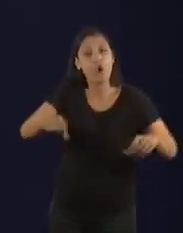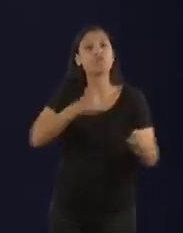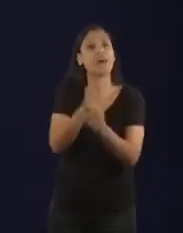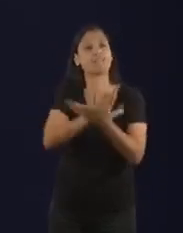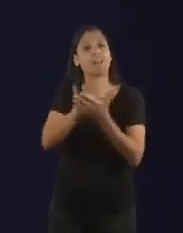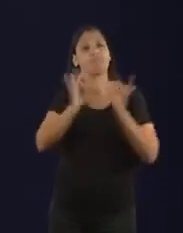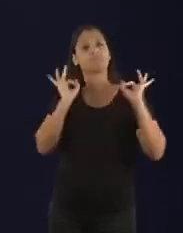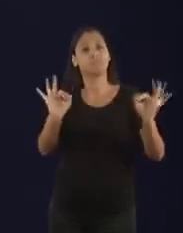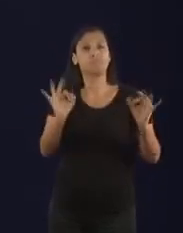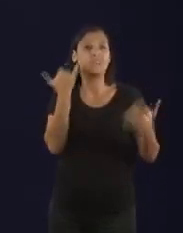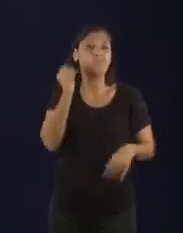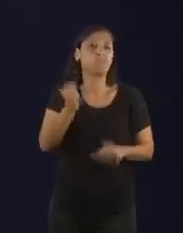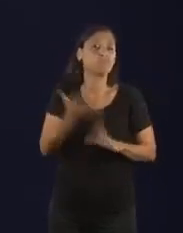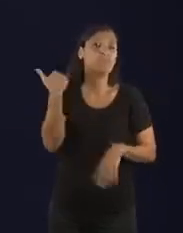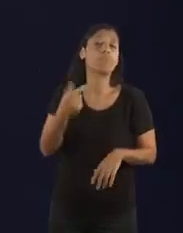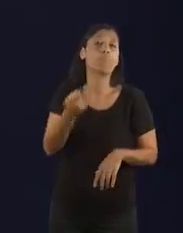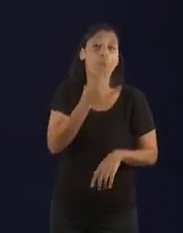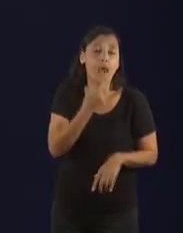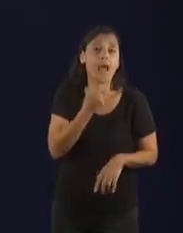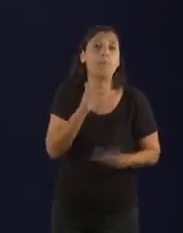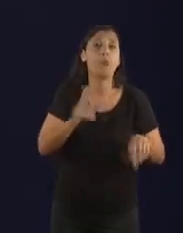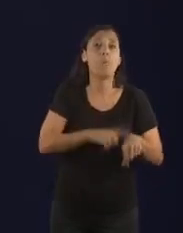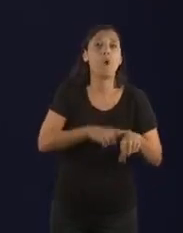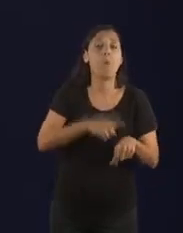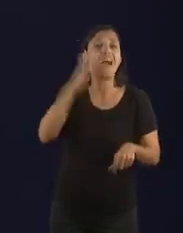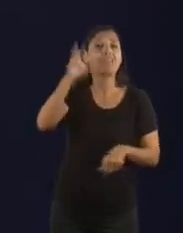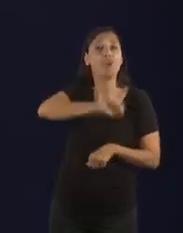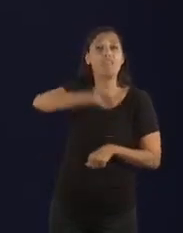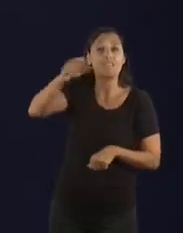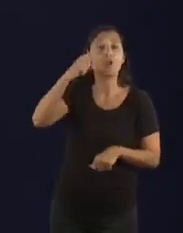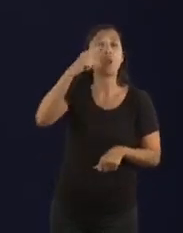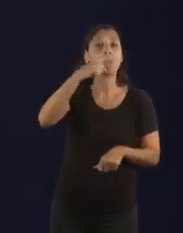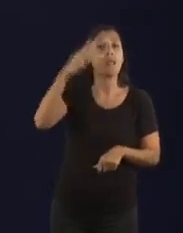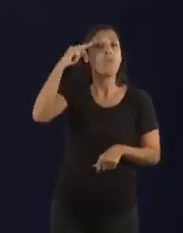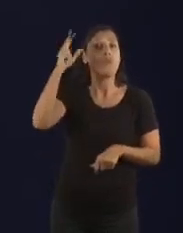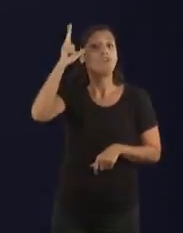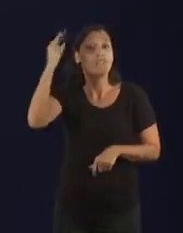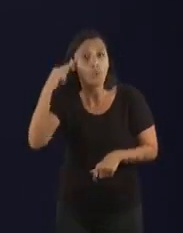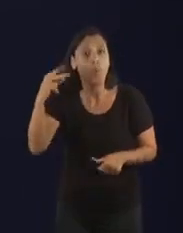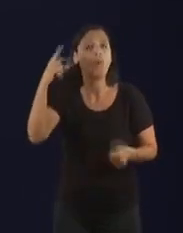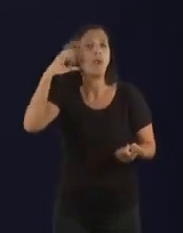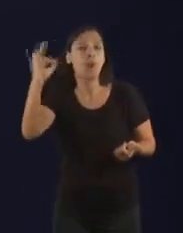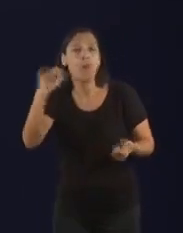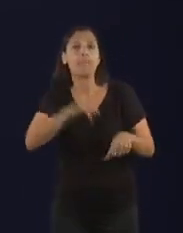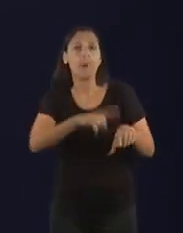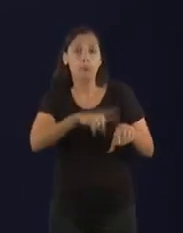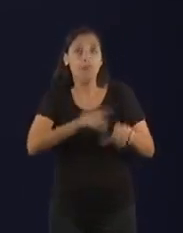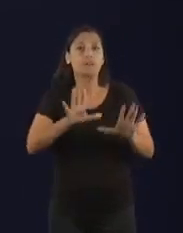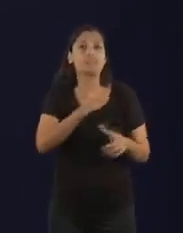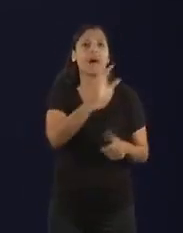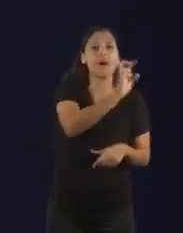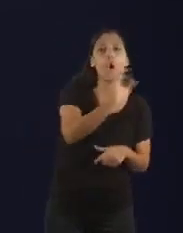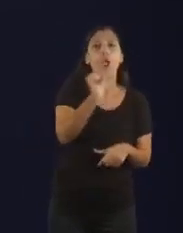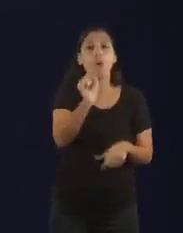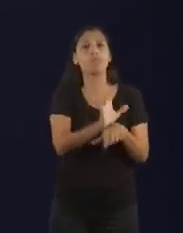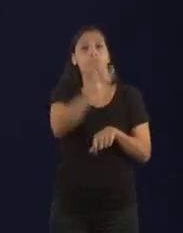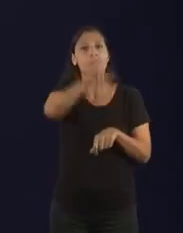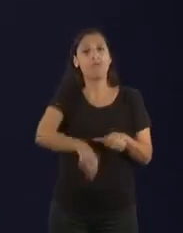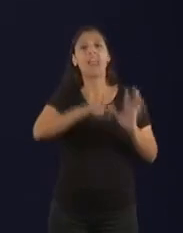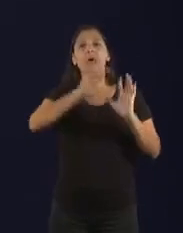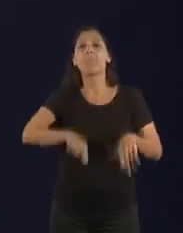pasado con por ejemplo la hiperinflación del 89 y el 90 donde el plan de convertibilidad llevó por ejemplo